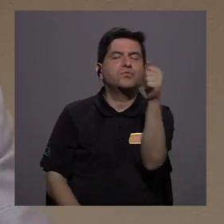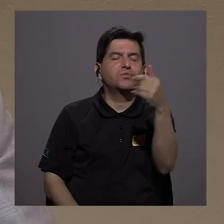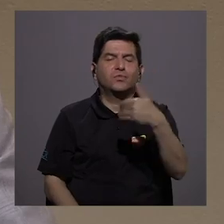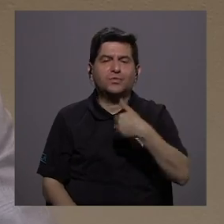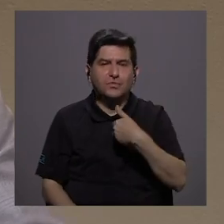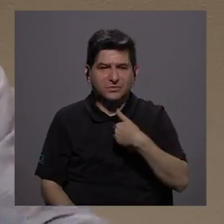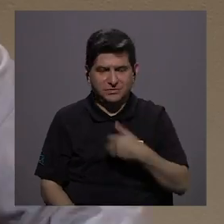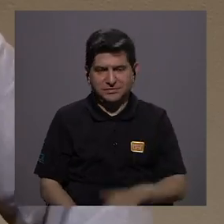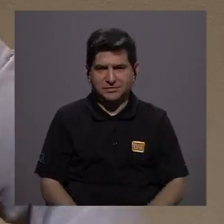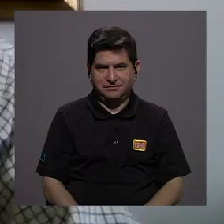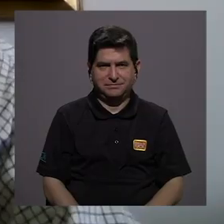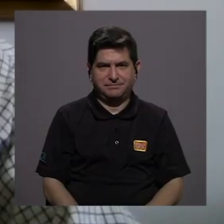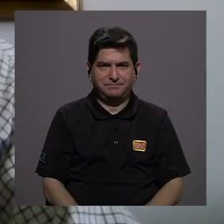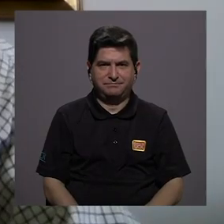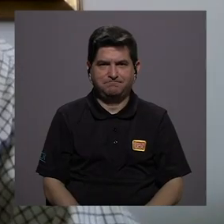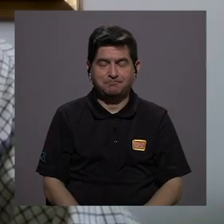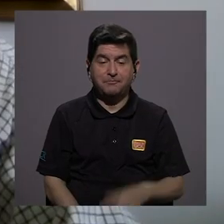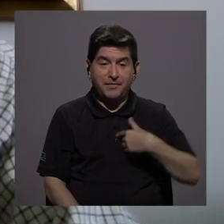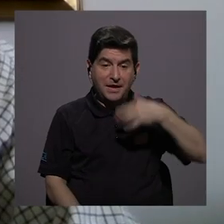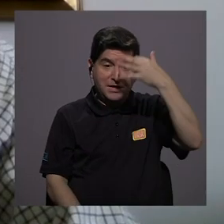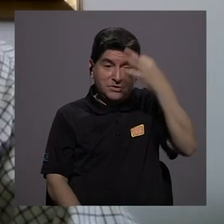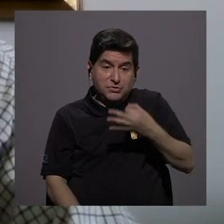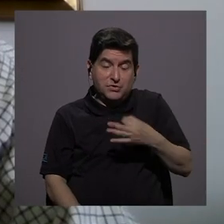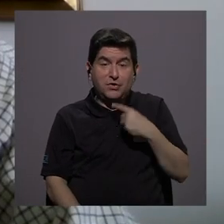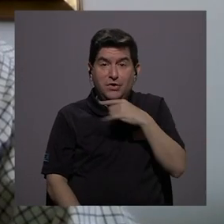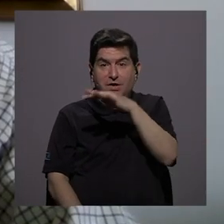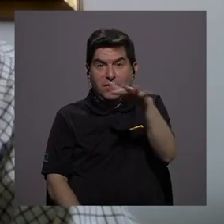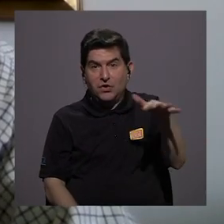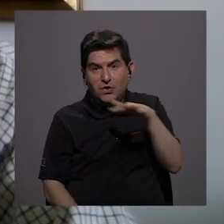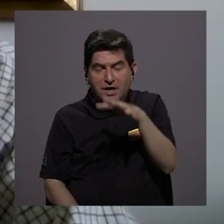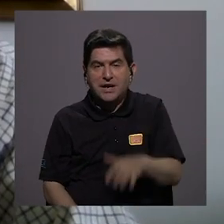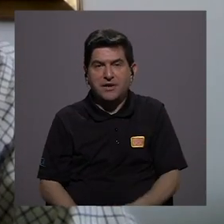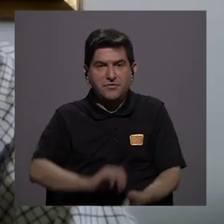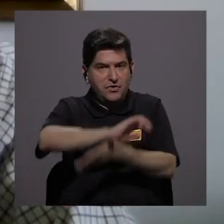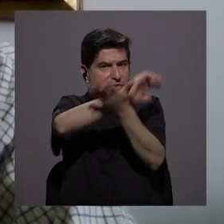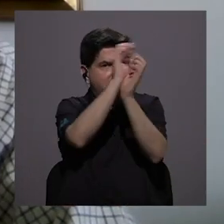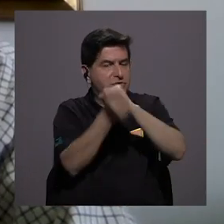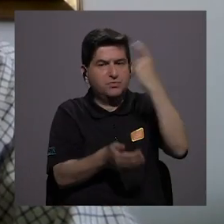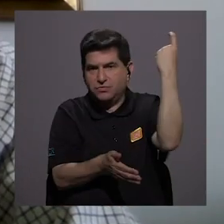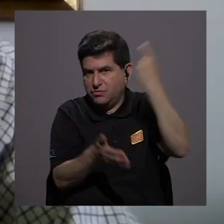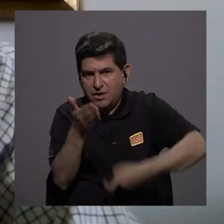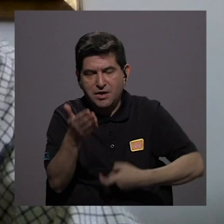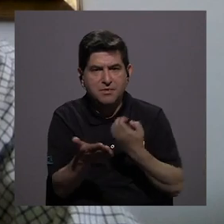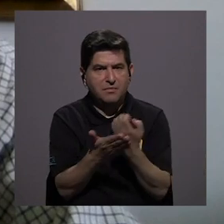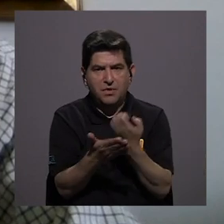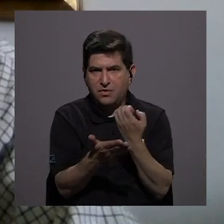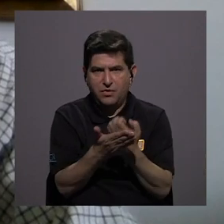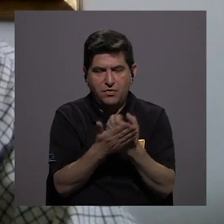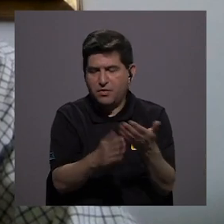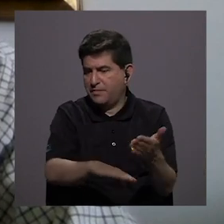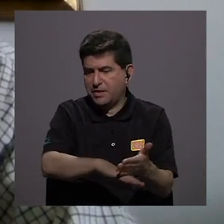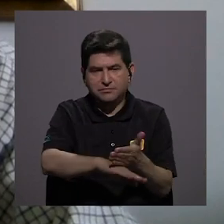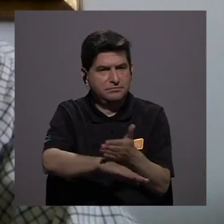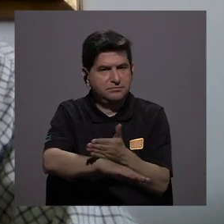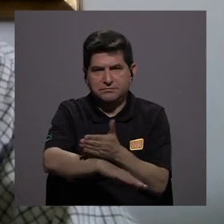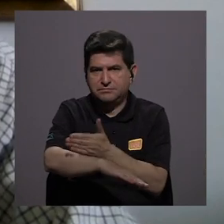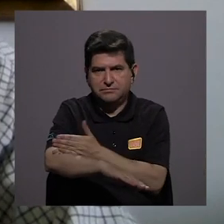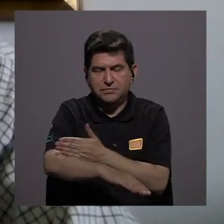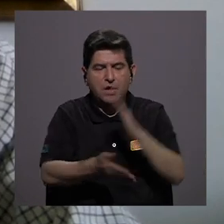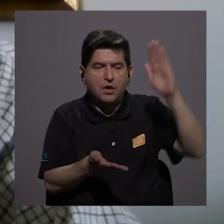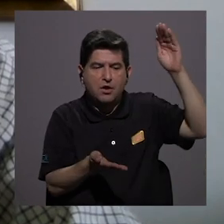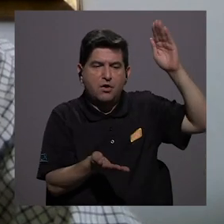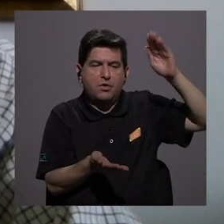frente, don Francisco? Sí, yo creo que la realidad cambia muy dramática, ¿no? Es decir, la economía va a dejar de crecer, va a empezar a